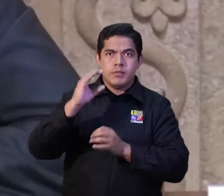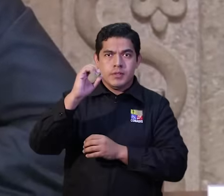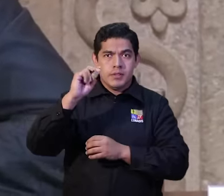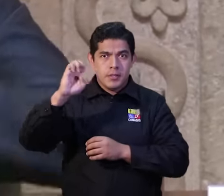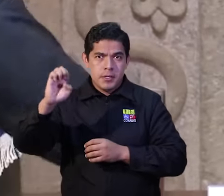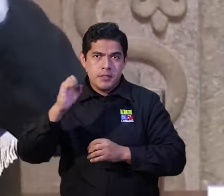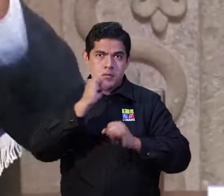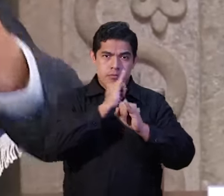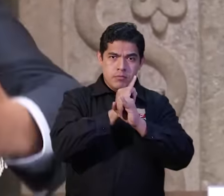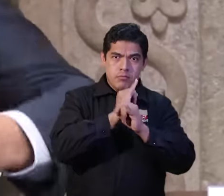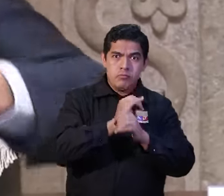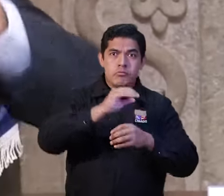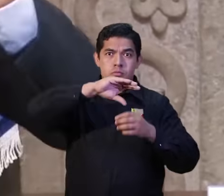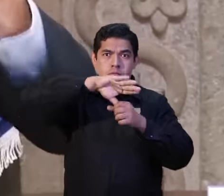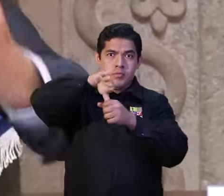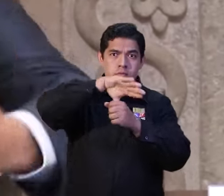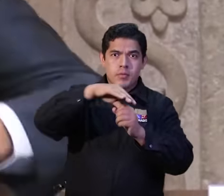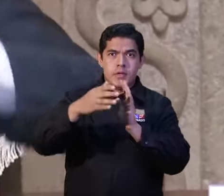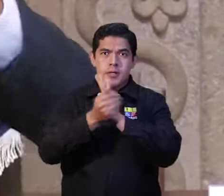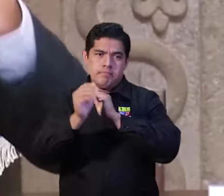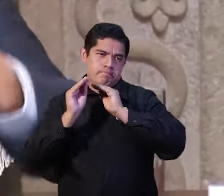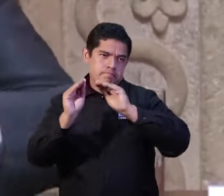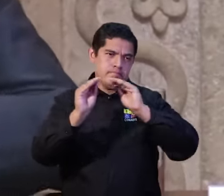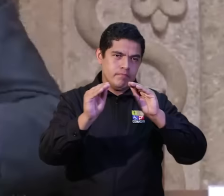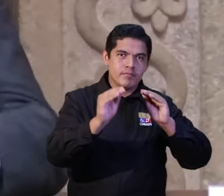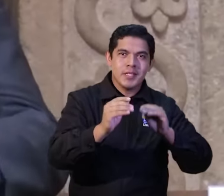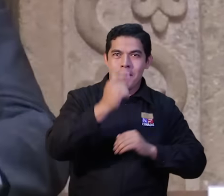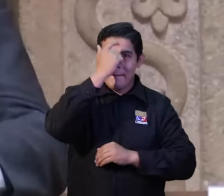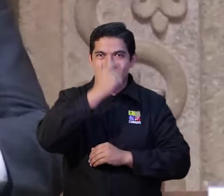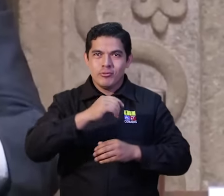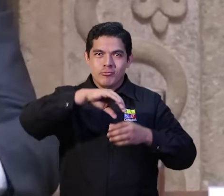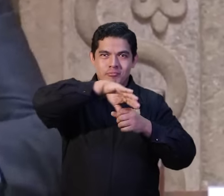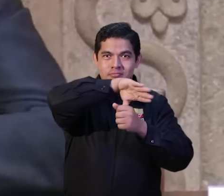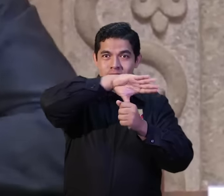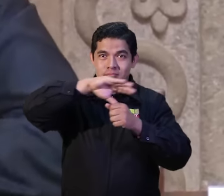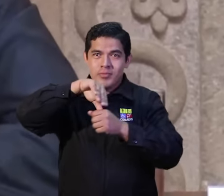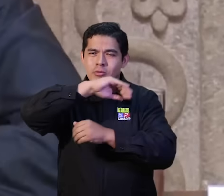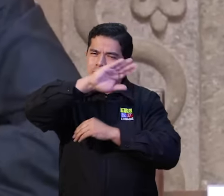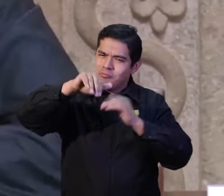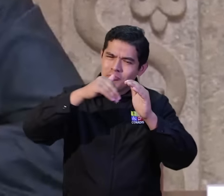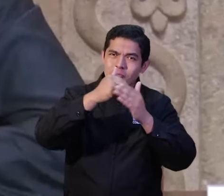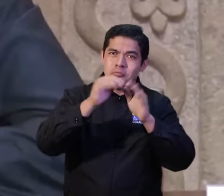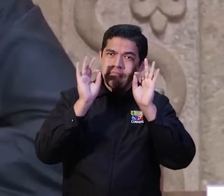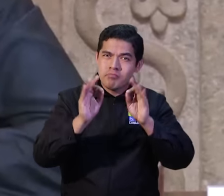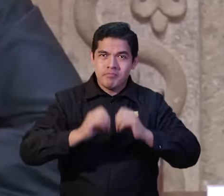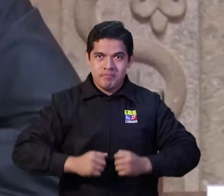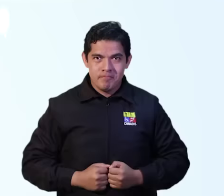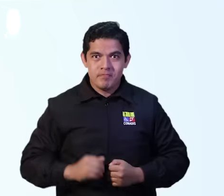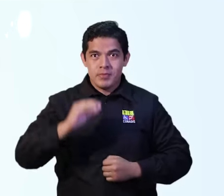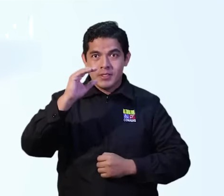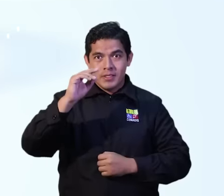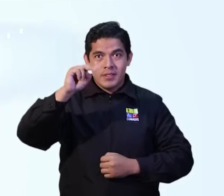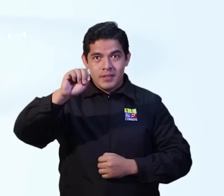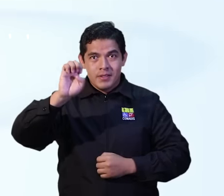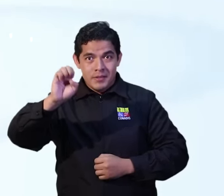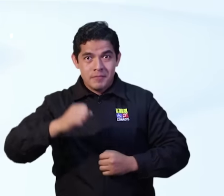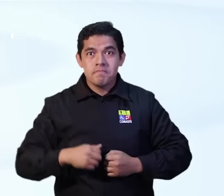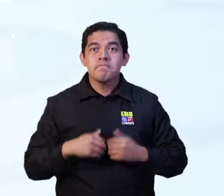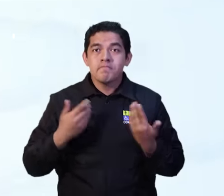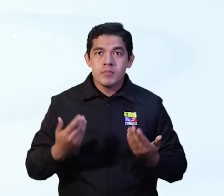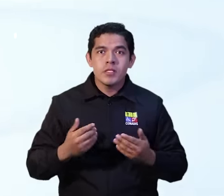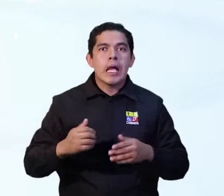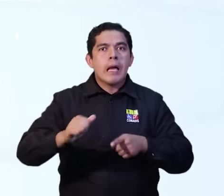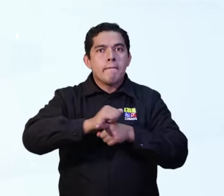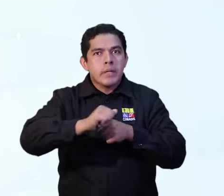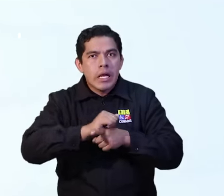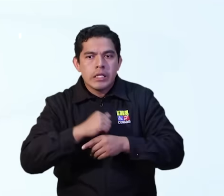Nacional Electoral para poder capacitar a nuestro personal, a nuestros cónsules, para que todo funcione muy bien. CNE